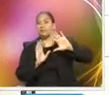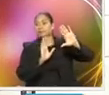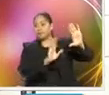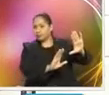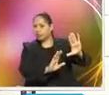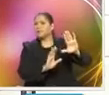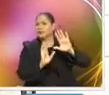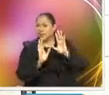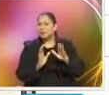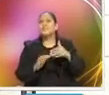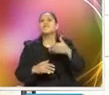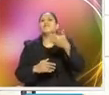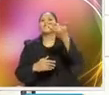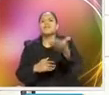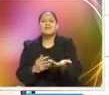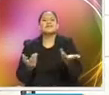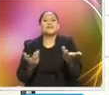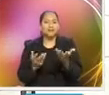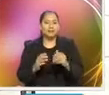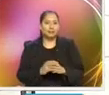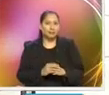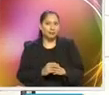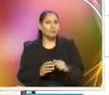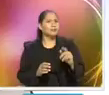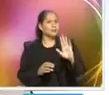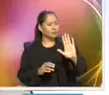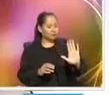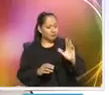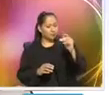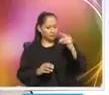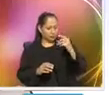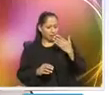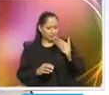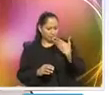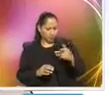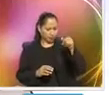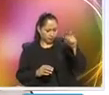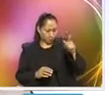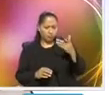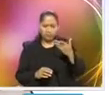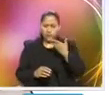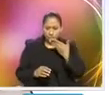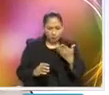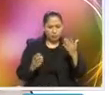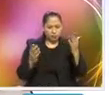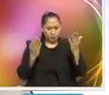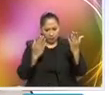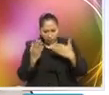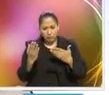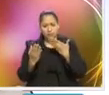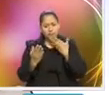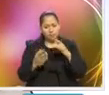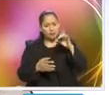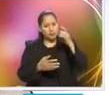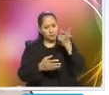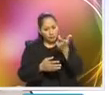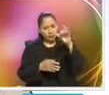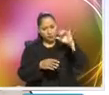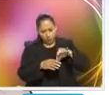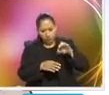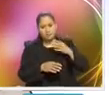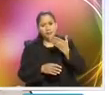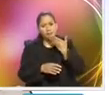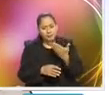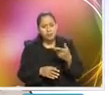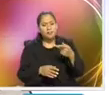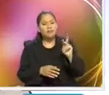sino vamos un paso más allá. Ese es el chiste. Entonces el chiste aquí es, no solo qué bueno que usted le vaya muy bien, que guarde usted su dinerito, sin embargo, haga algo